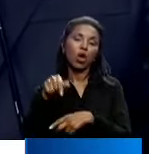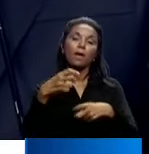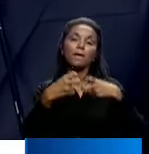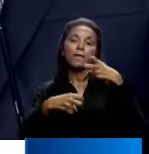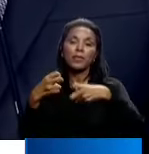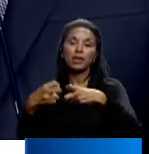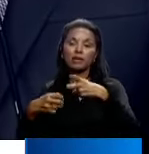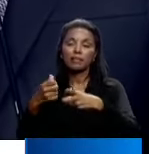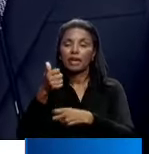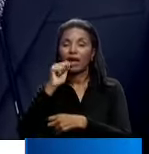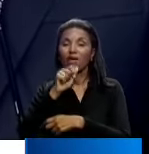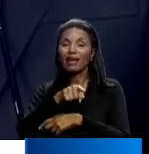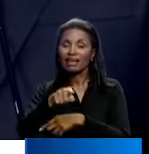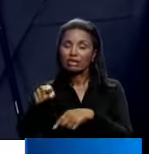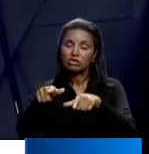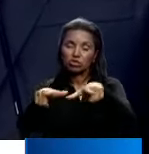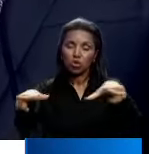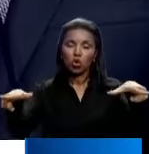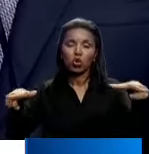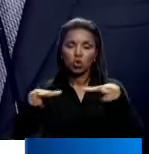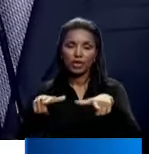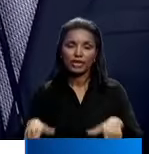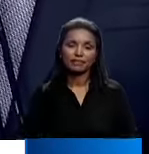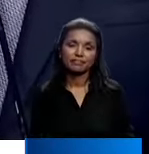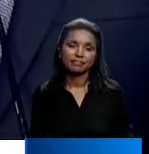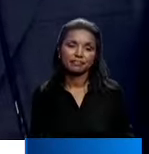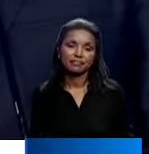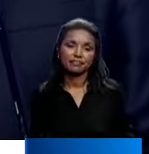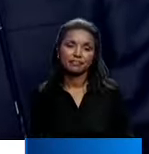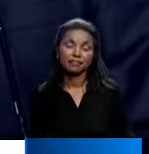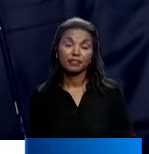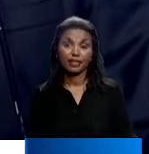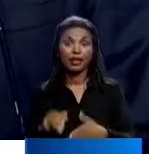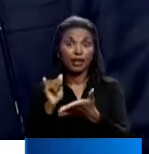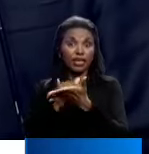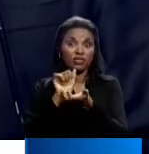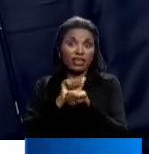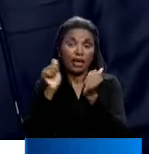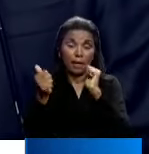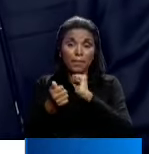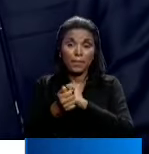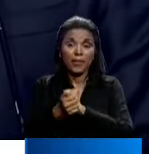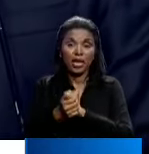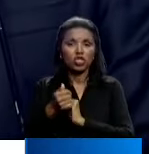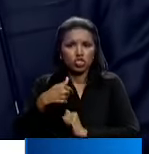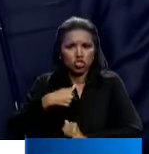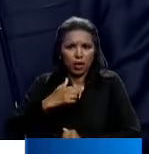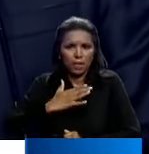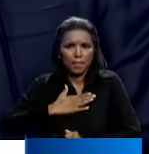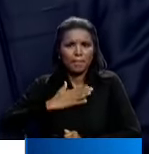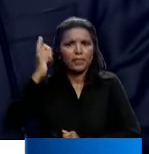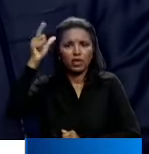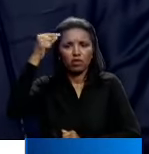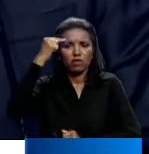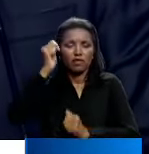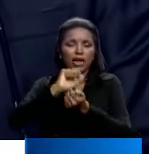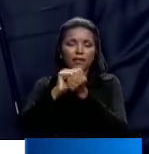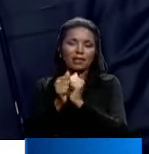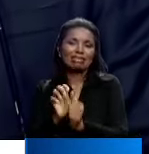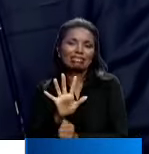problemas para el consumo de agua potable en varias provincias. Esto hay que cambiarlo, y lo vamos a cambiar a partir